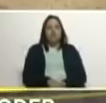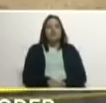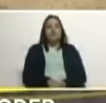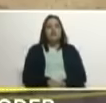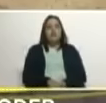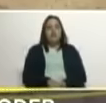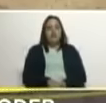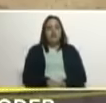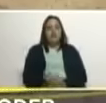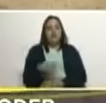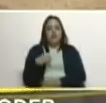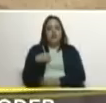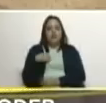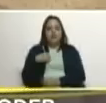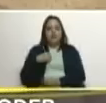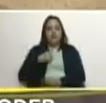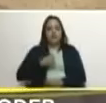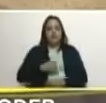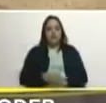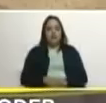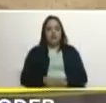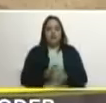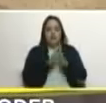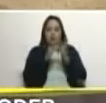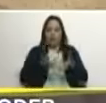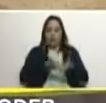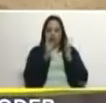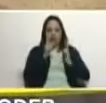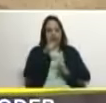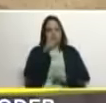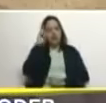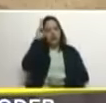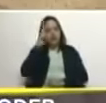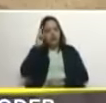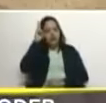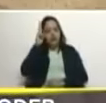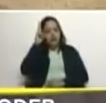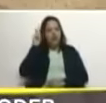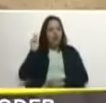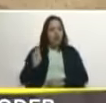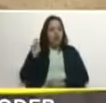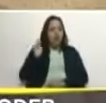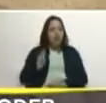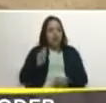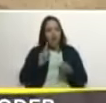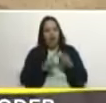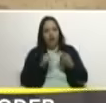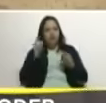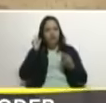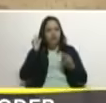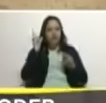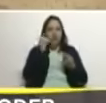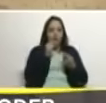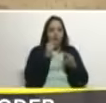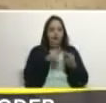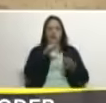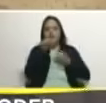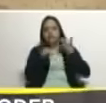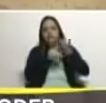Me permiten esta reflexión, señores diputados, señoras diputadas, vicepresidentas, vicepresidente,